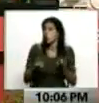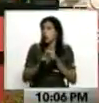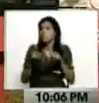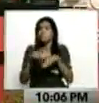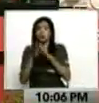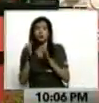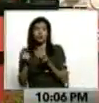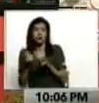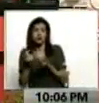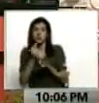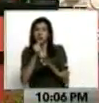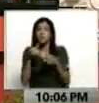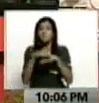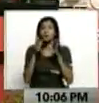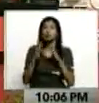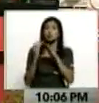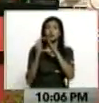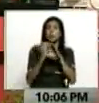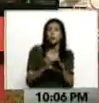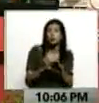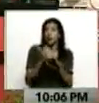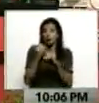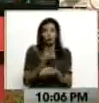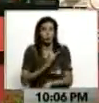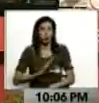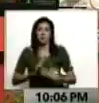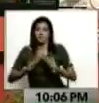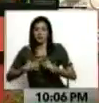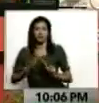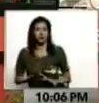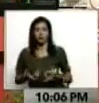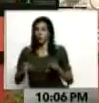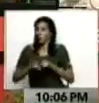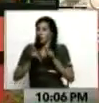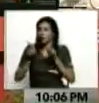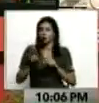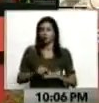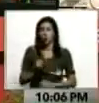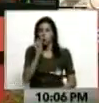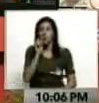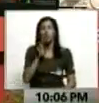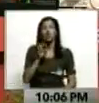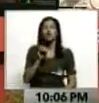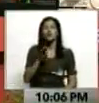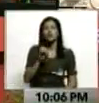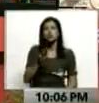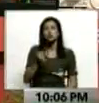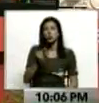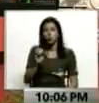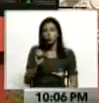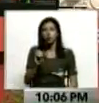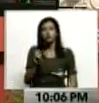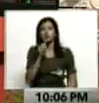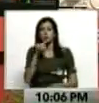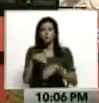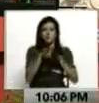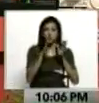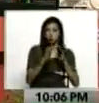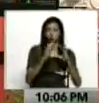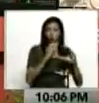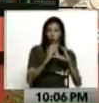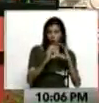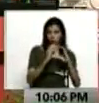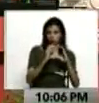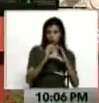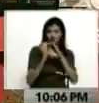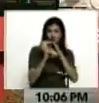quién eran los ministros de de transporte y comunicaciones empresarios Ahí está este Roberto smi era ministro de